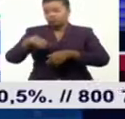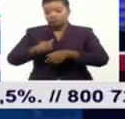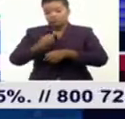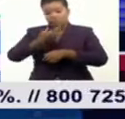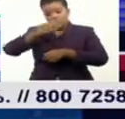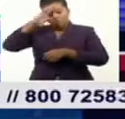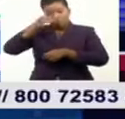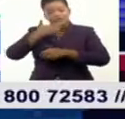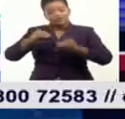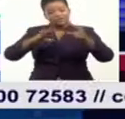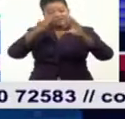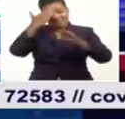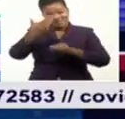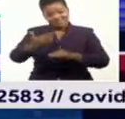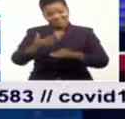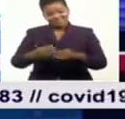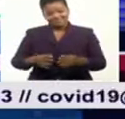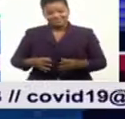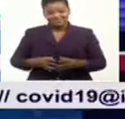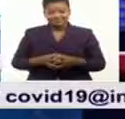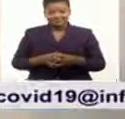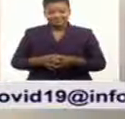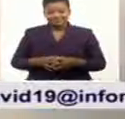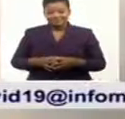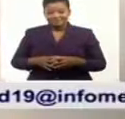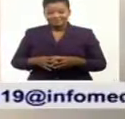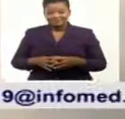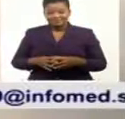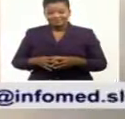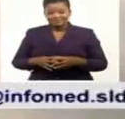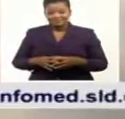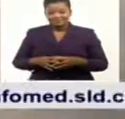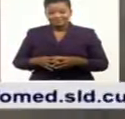días. Gracias, doctor. Gracias a ustedes. Adelante, Chamaquili.